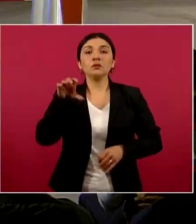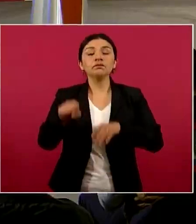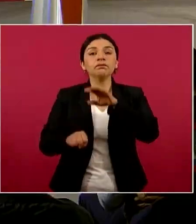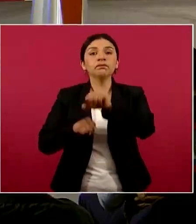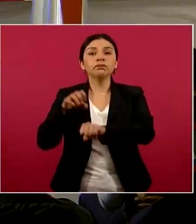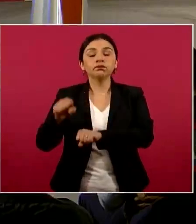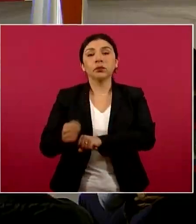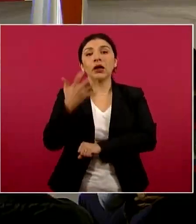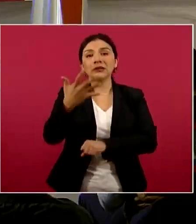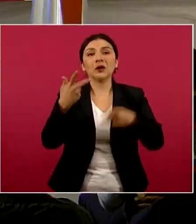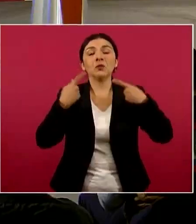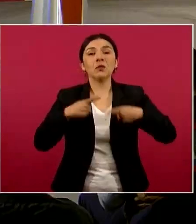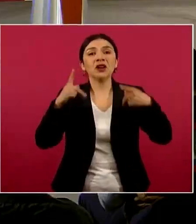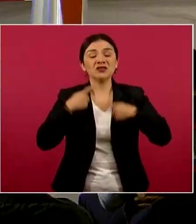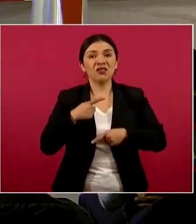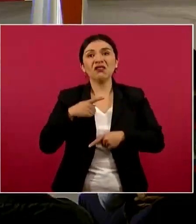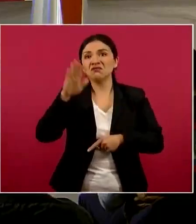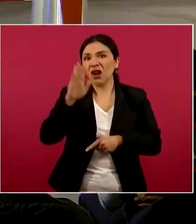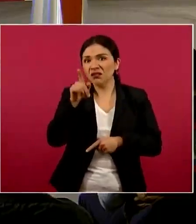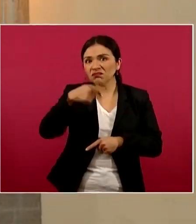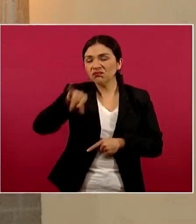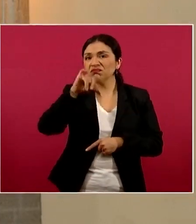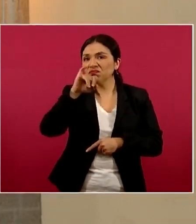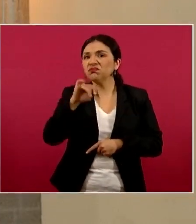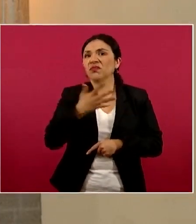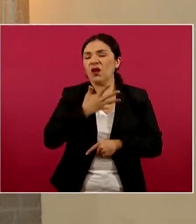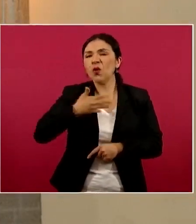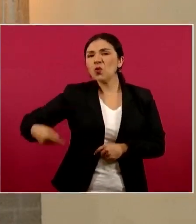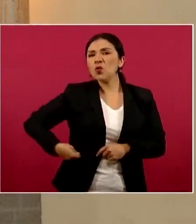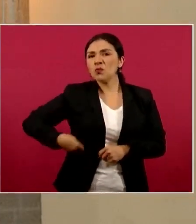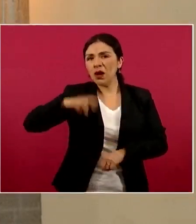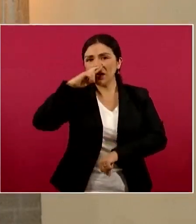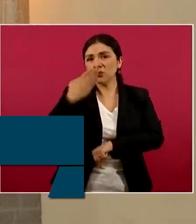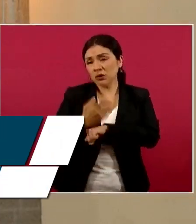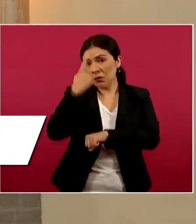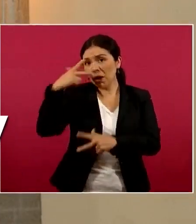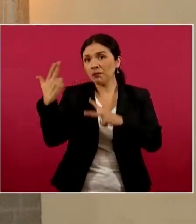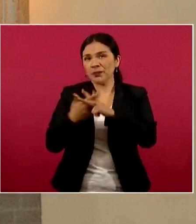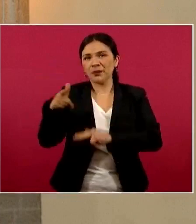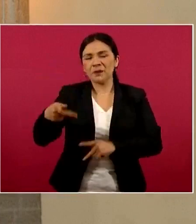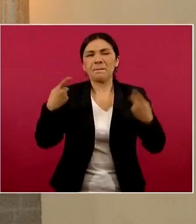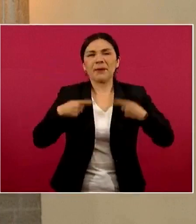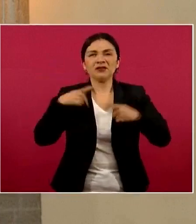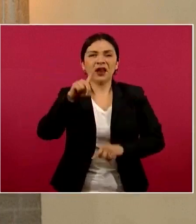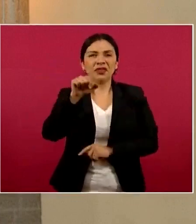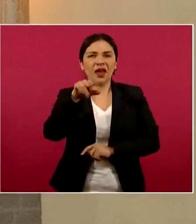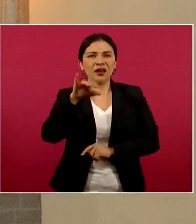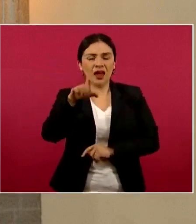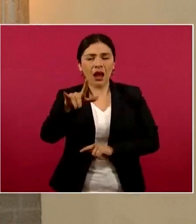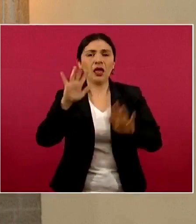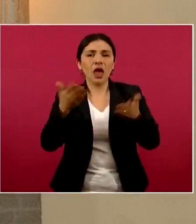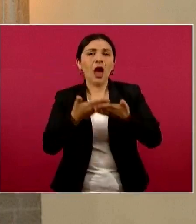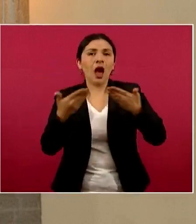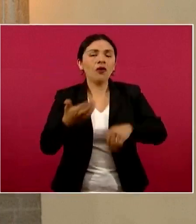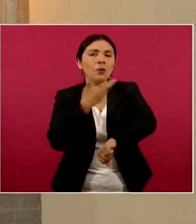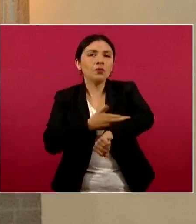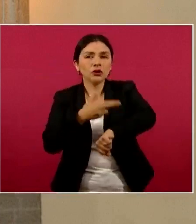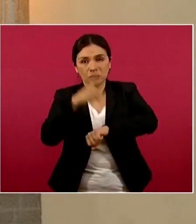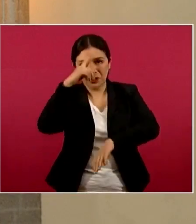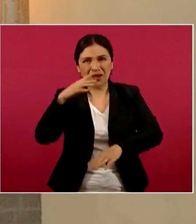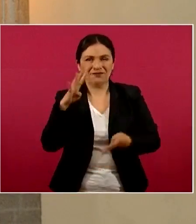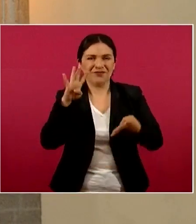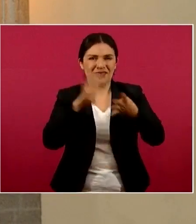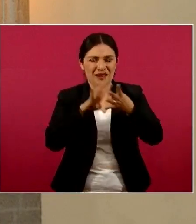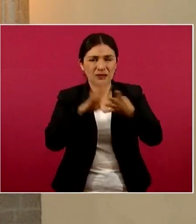presuntos de este evento criminal los cuales fueron ya vinculados al proceso penal y también la detención de